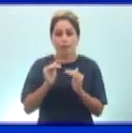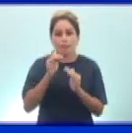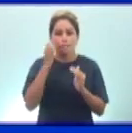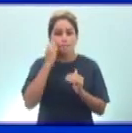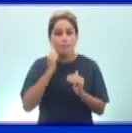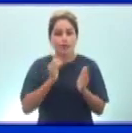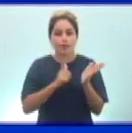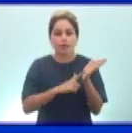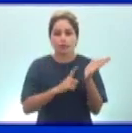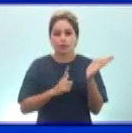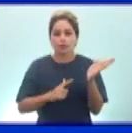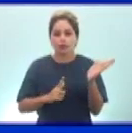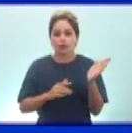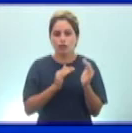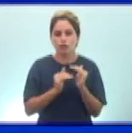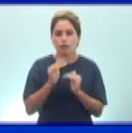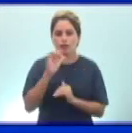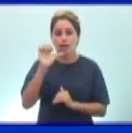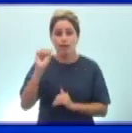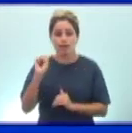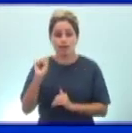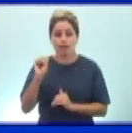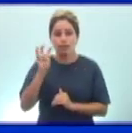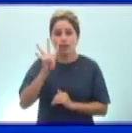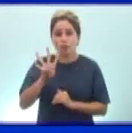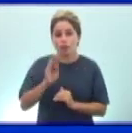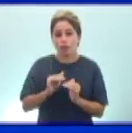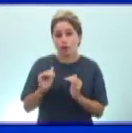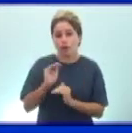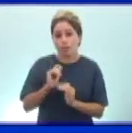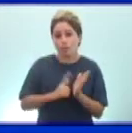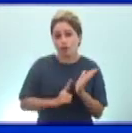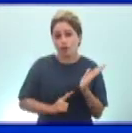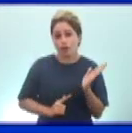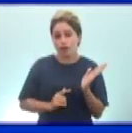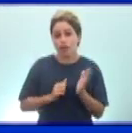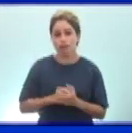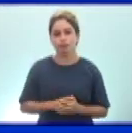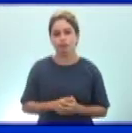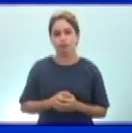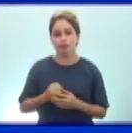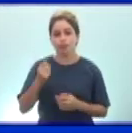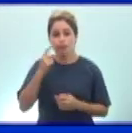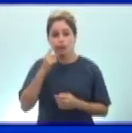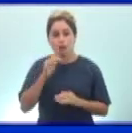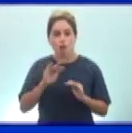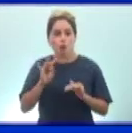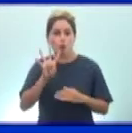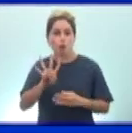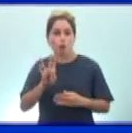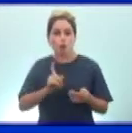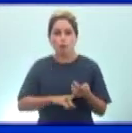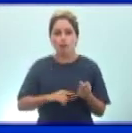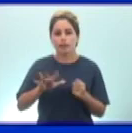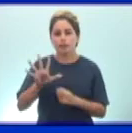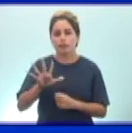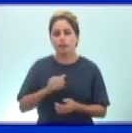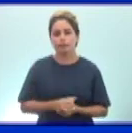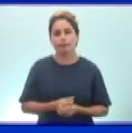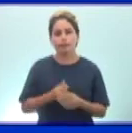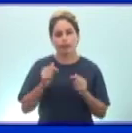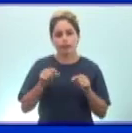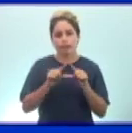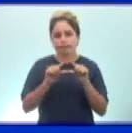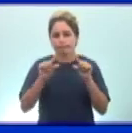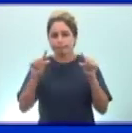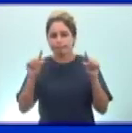que los subniveles S del cuarto nivel energético. Y terminaríamos con el 4p5. Y esta sería la distribución electrónica